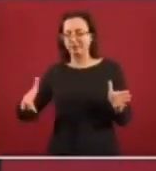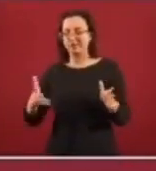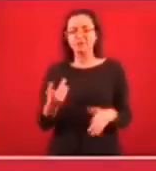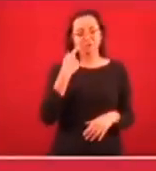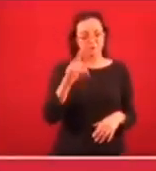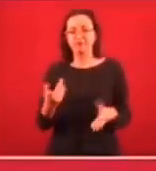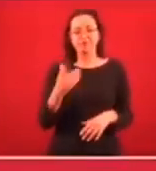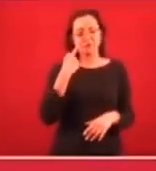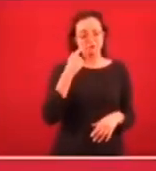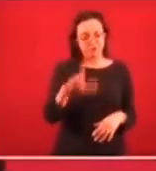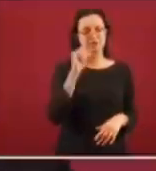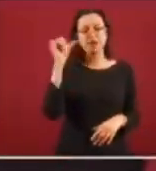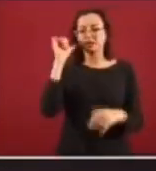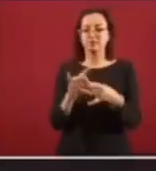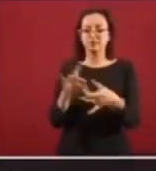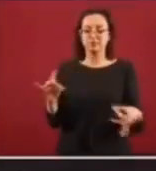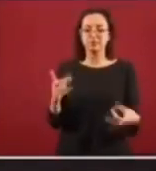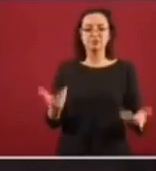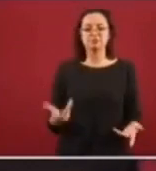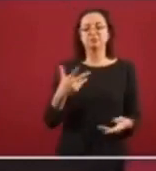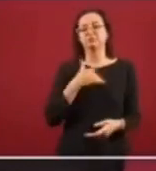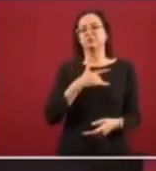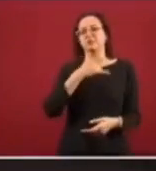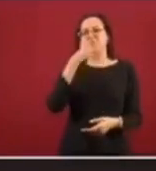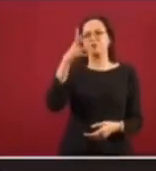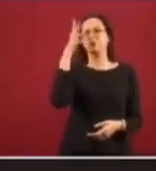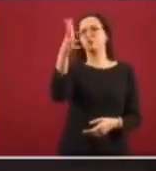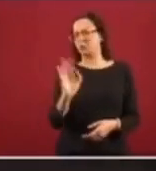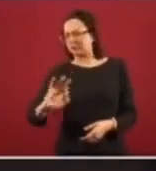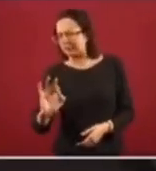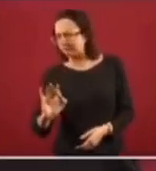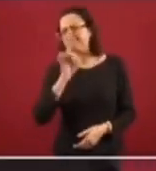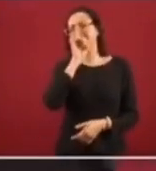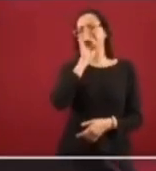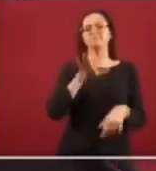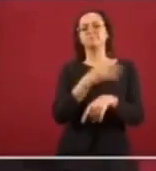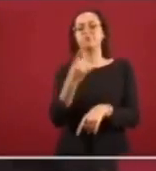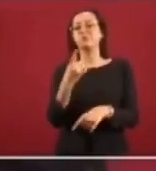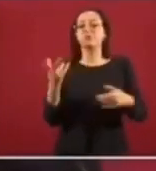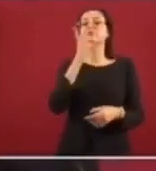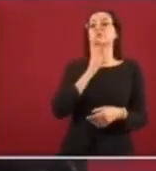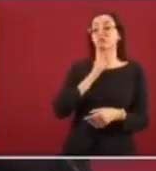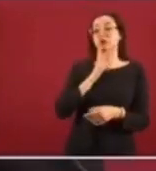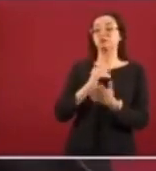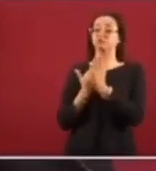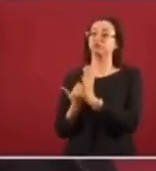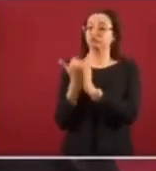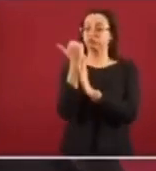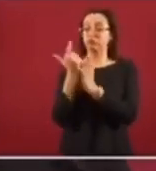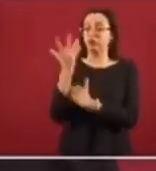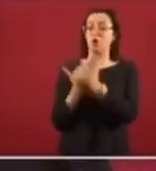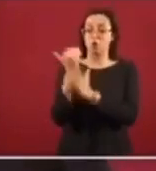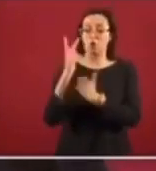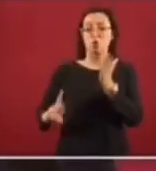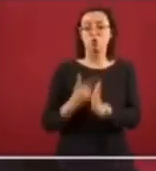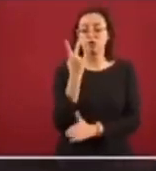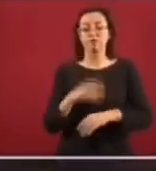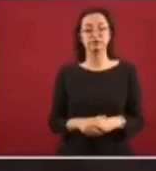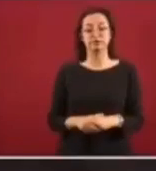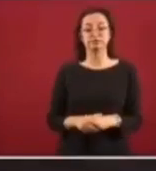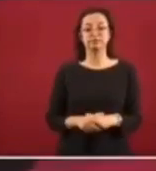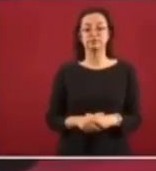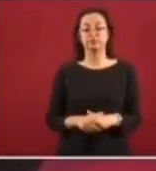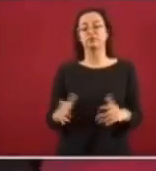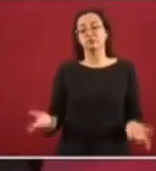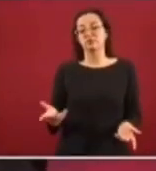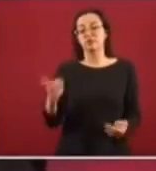Les decía yo que no se podía hacer un pronóstico porque considero que los precios del petróleo van a aumentar. No hay que olvidar que la primera